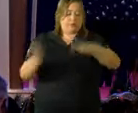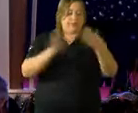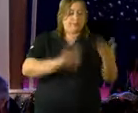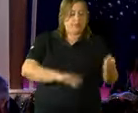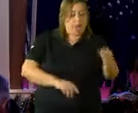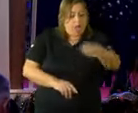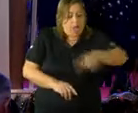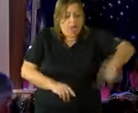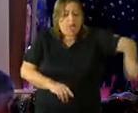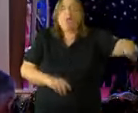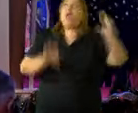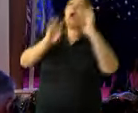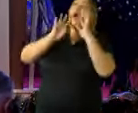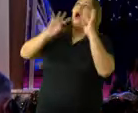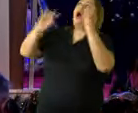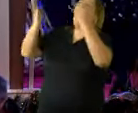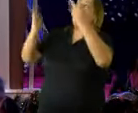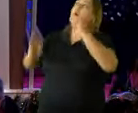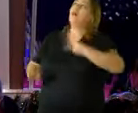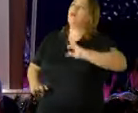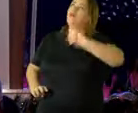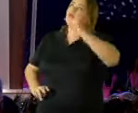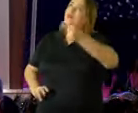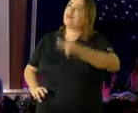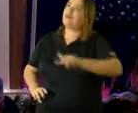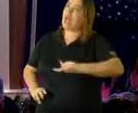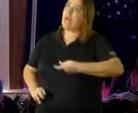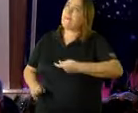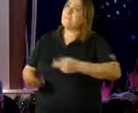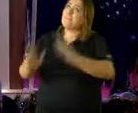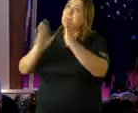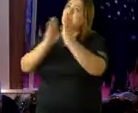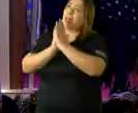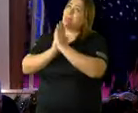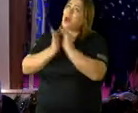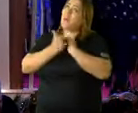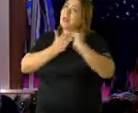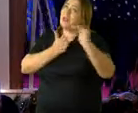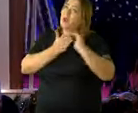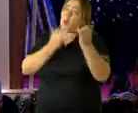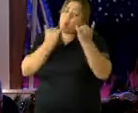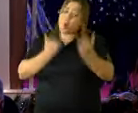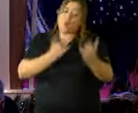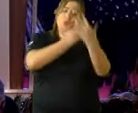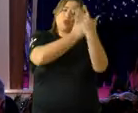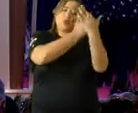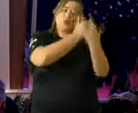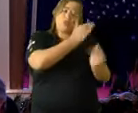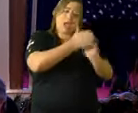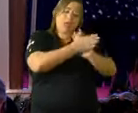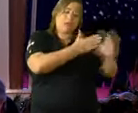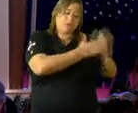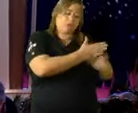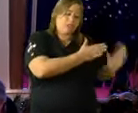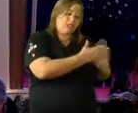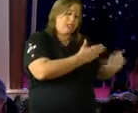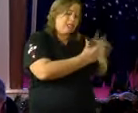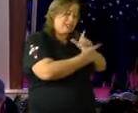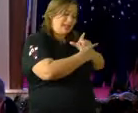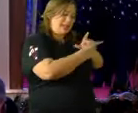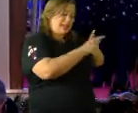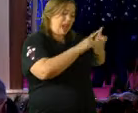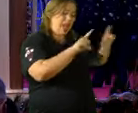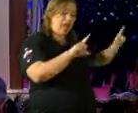se han arrepentido, ellos han pedido perdón y hoy tú los limpias con tu sangre. Yo los declaro libre de